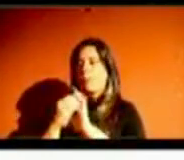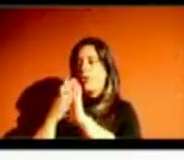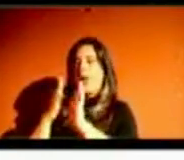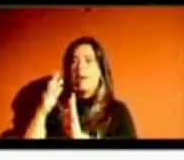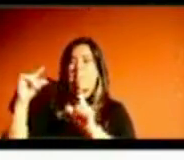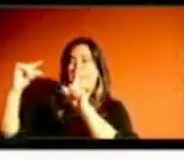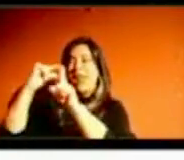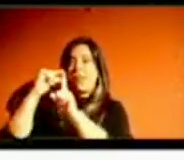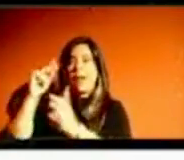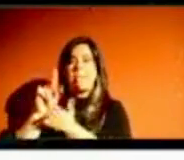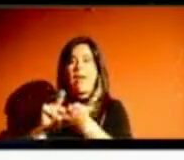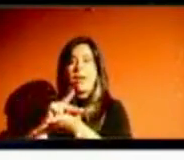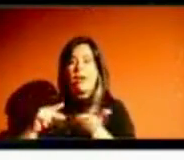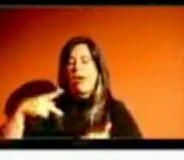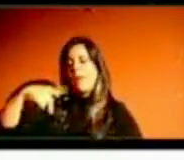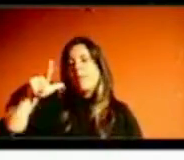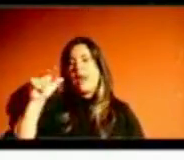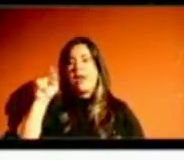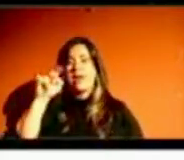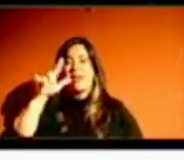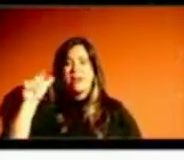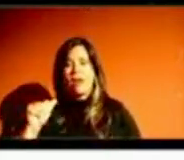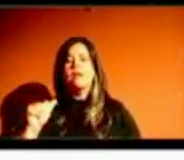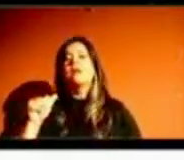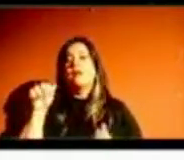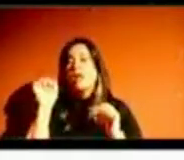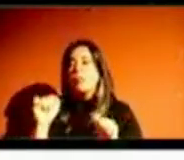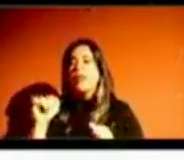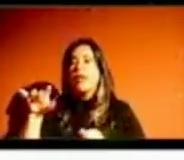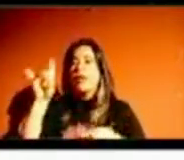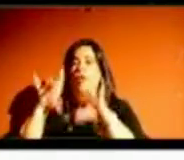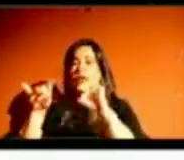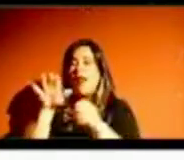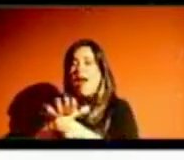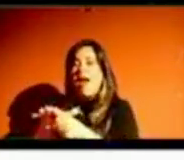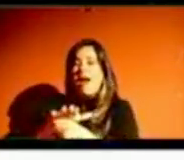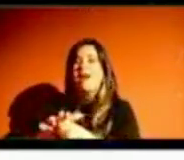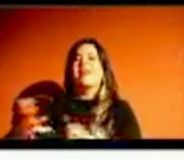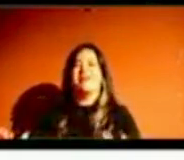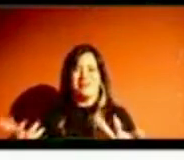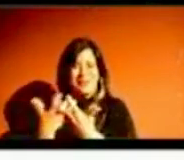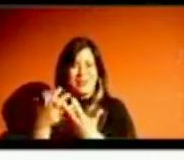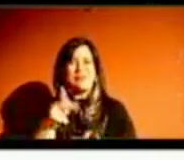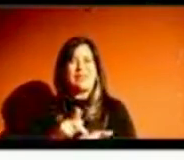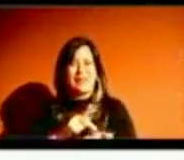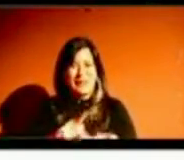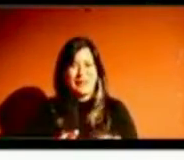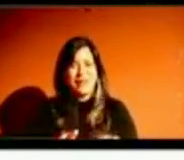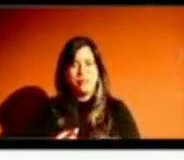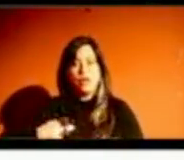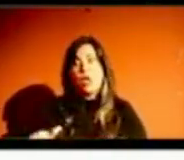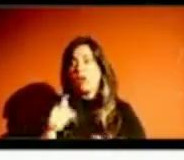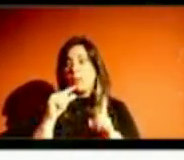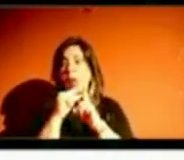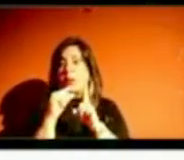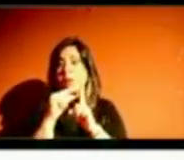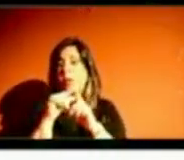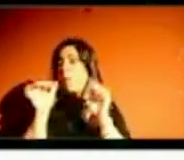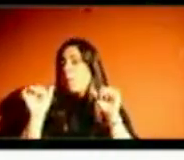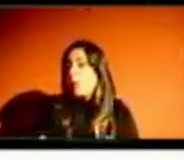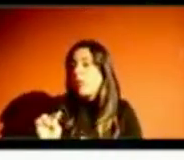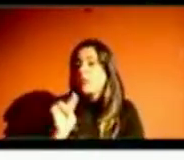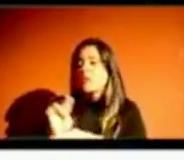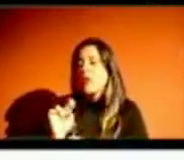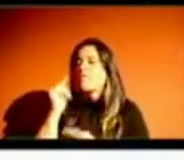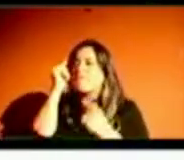planilla y le va a traer las secciones que están relacionadas con la planilla. Otra palabra que puede estar